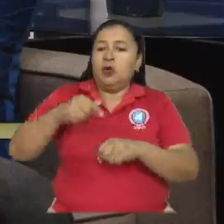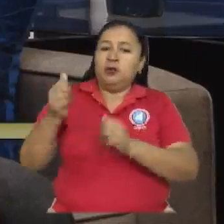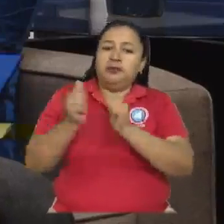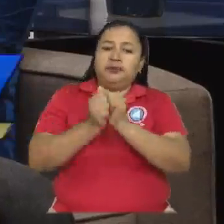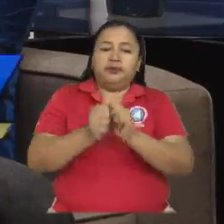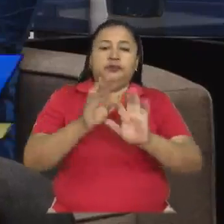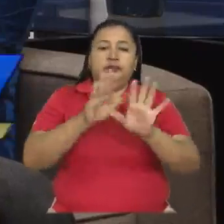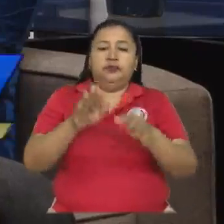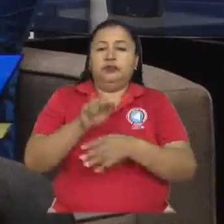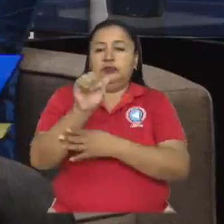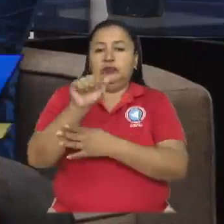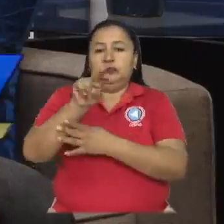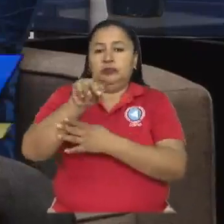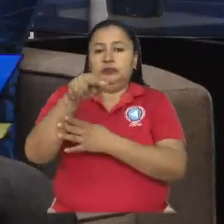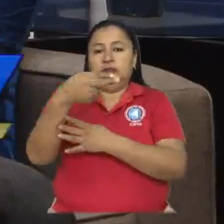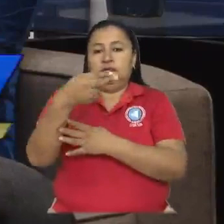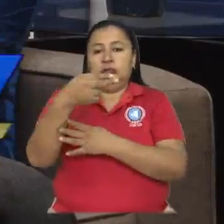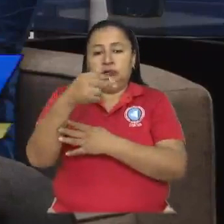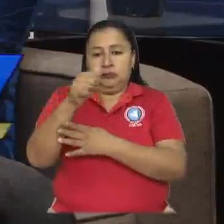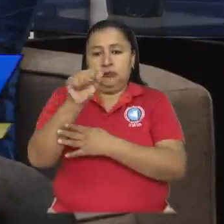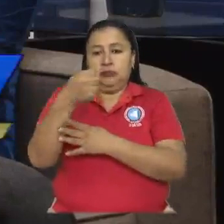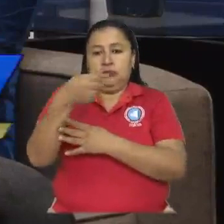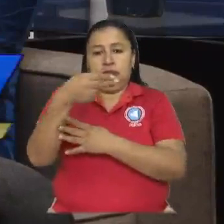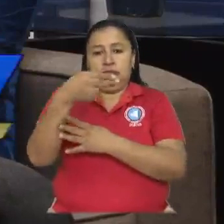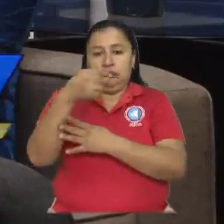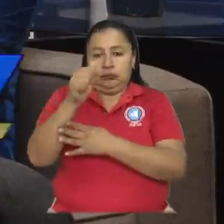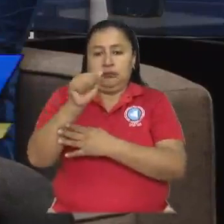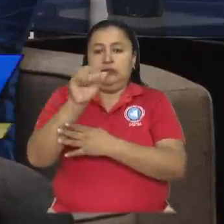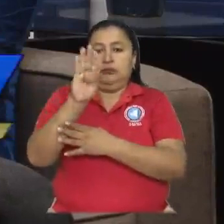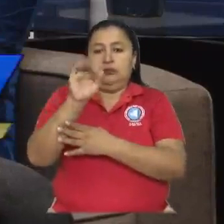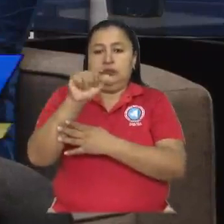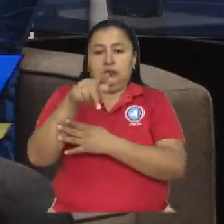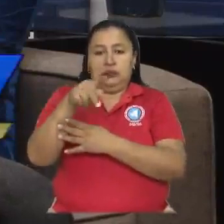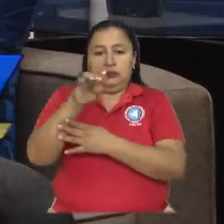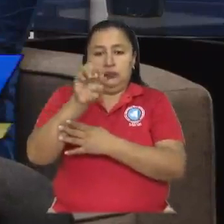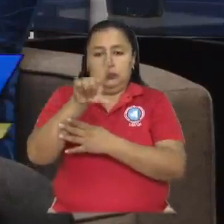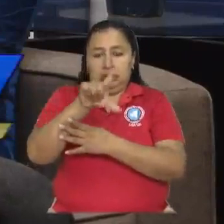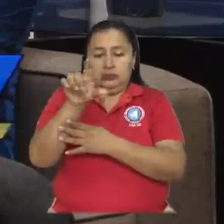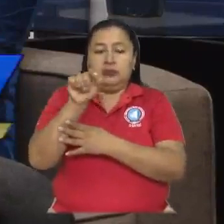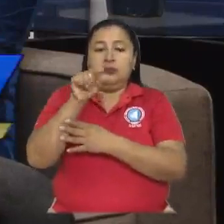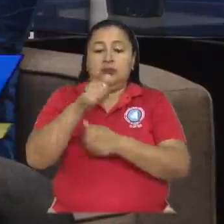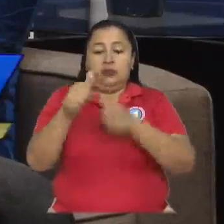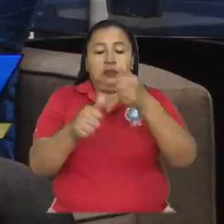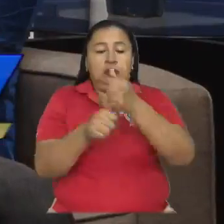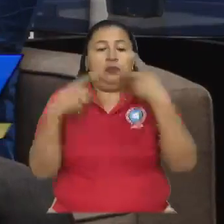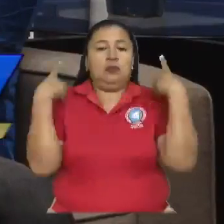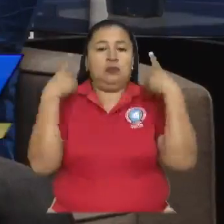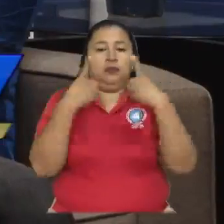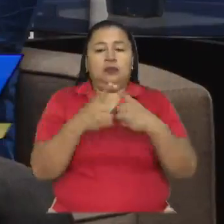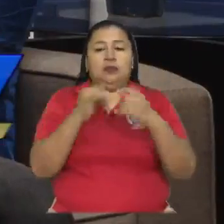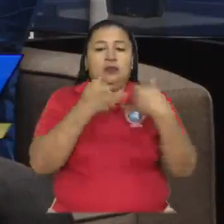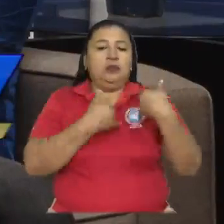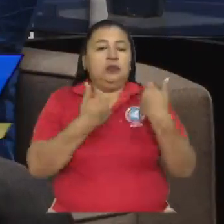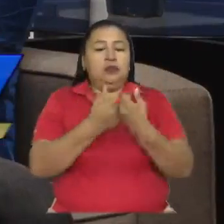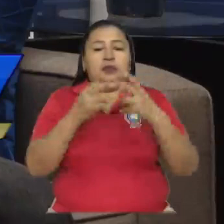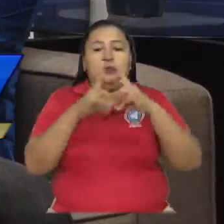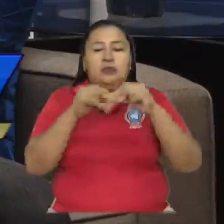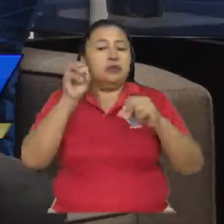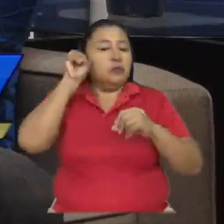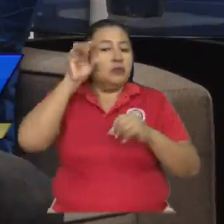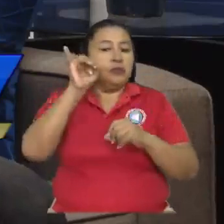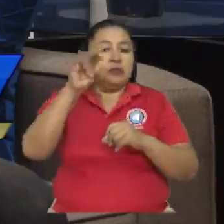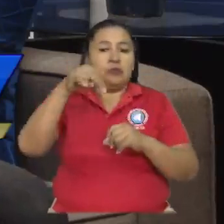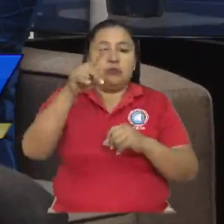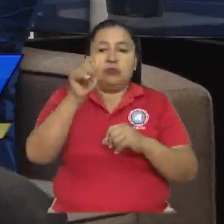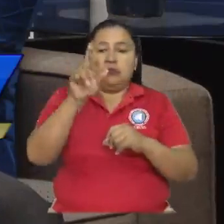compañera Nasha Campbell, codirectora del Instituto Nicaragüense de Turismo. Y con ella pues conversamos cómo se movió, cómo